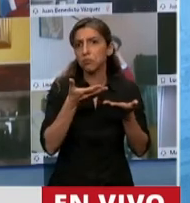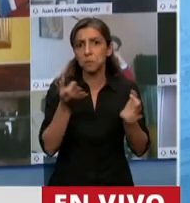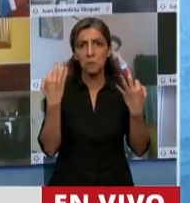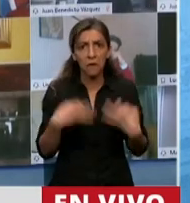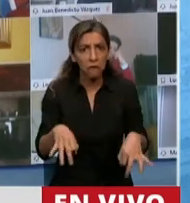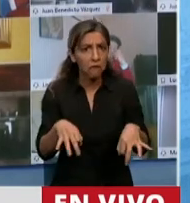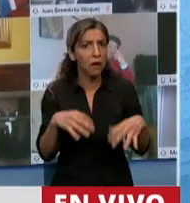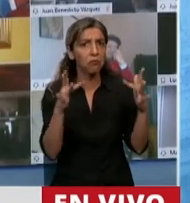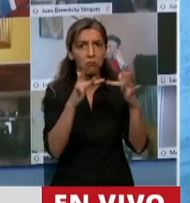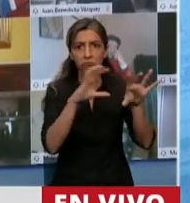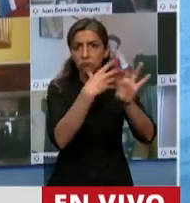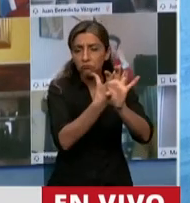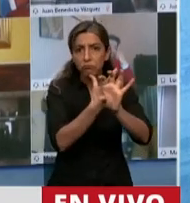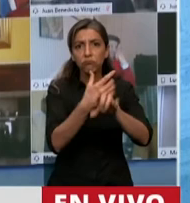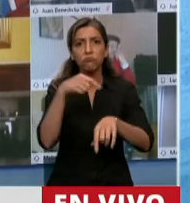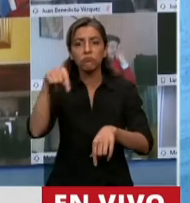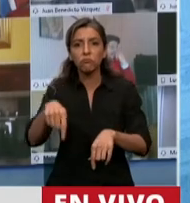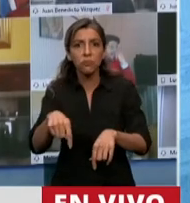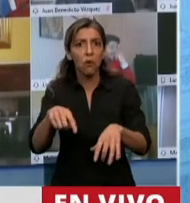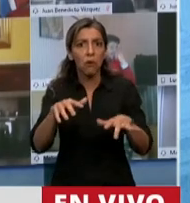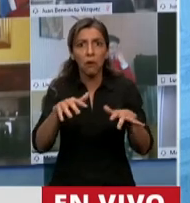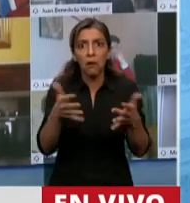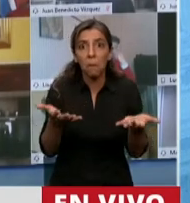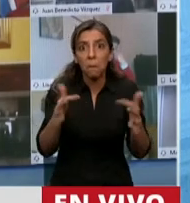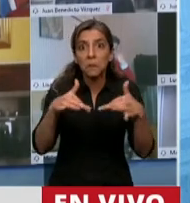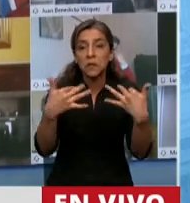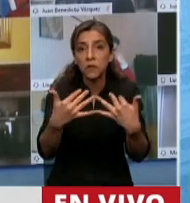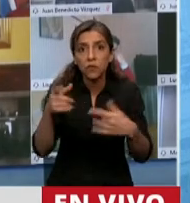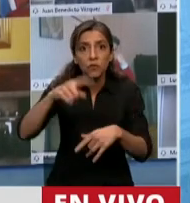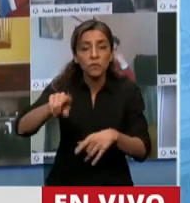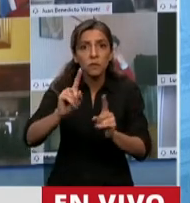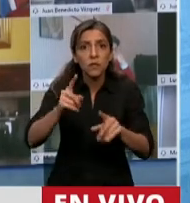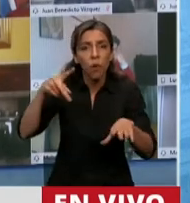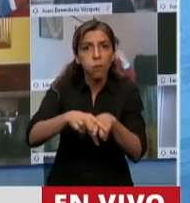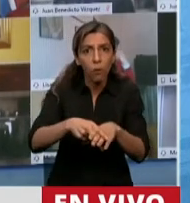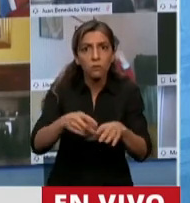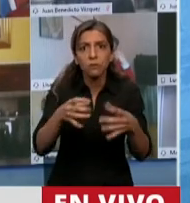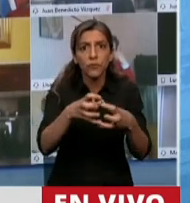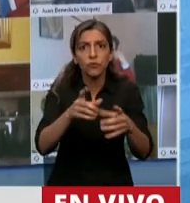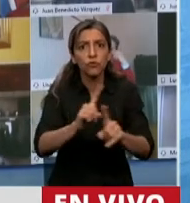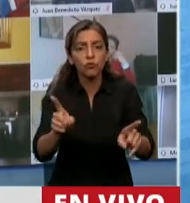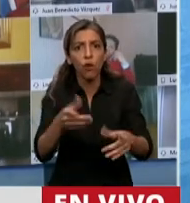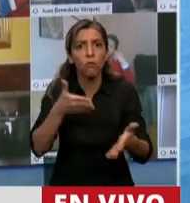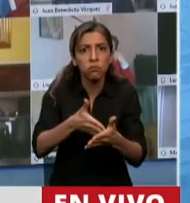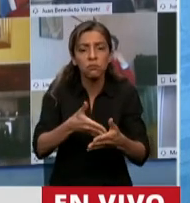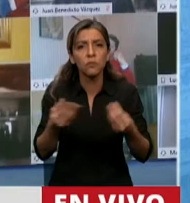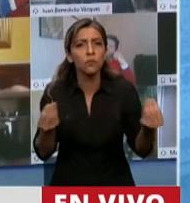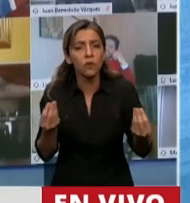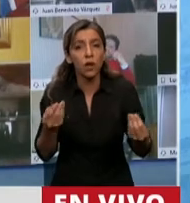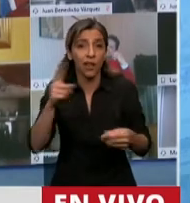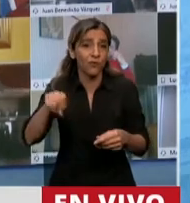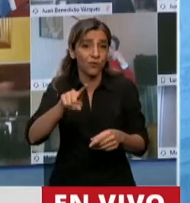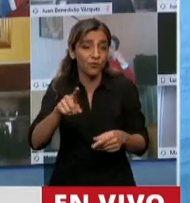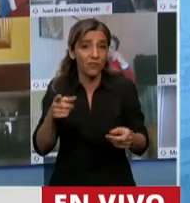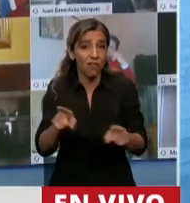interrumpen el no funcionamiento de la Cámara de Diputados. Son ustedes los que vivían en el mundo del revés